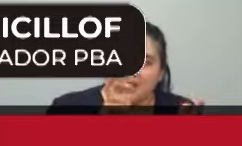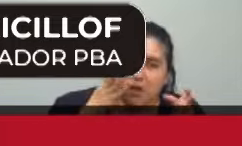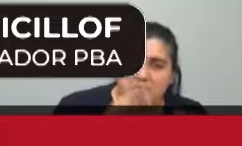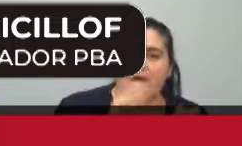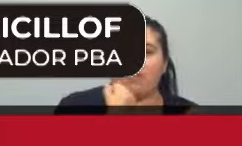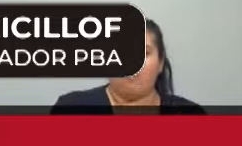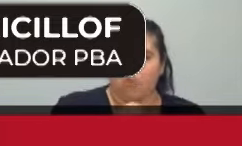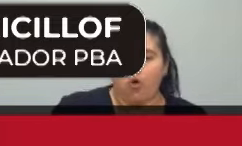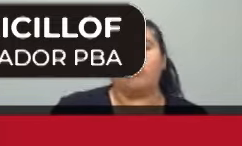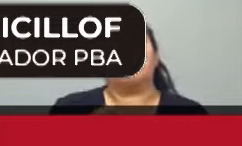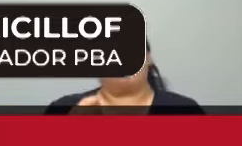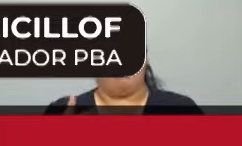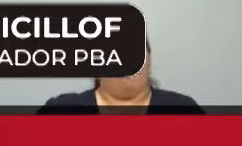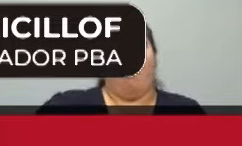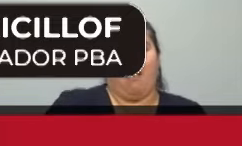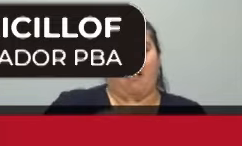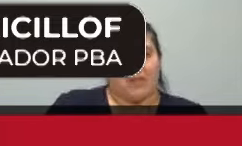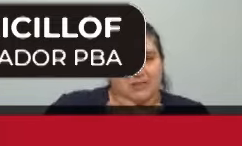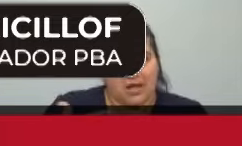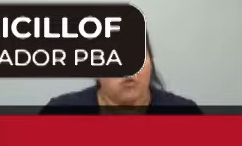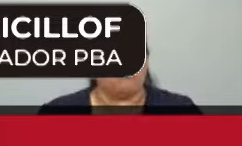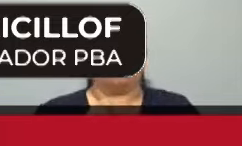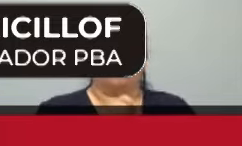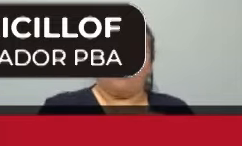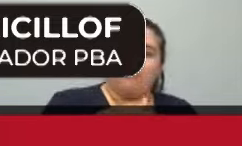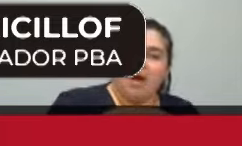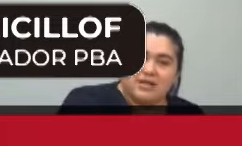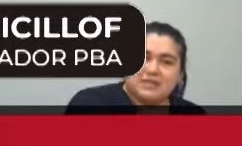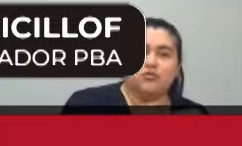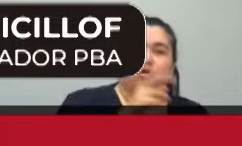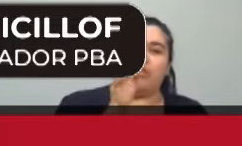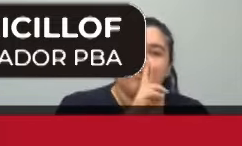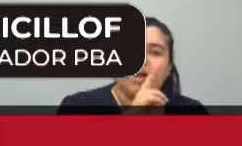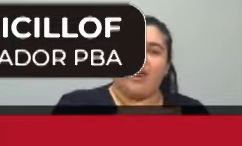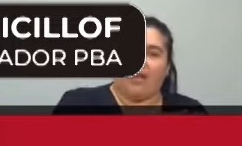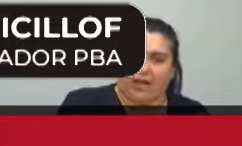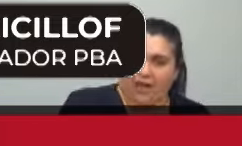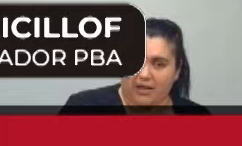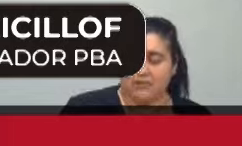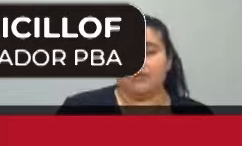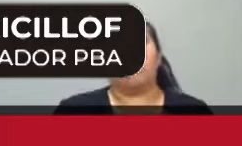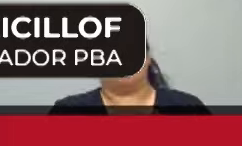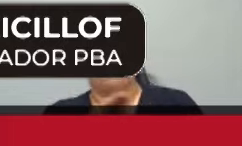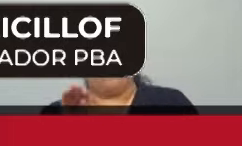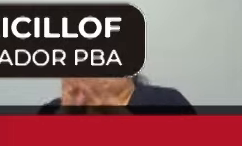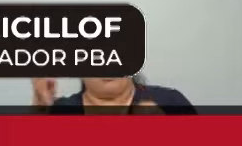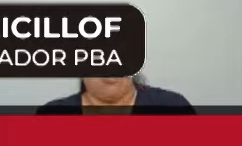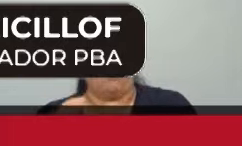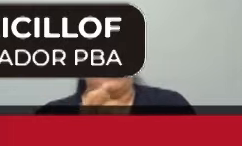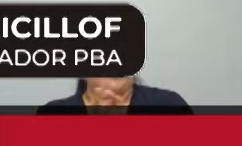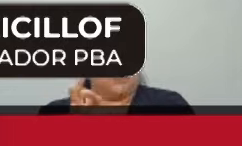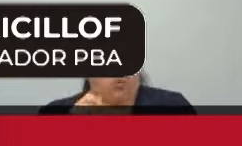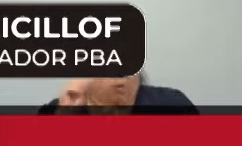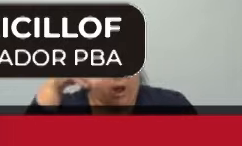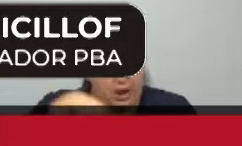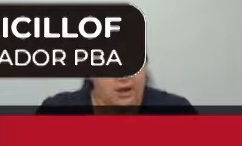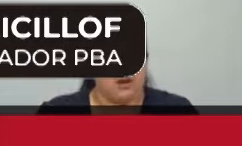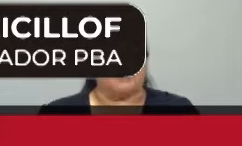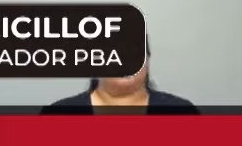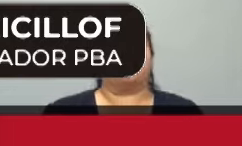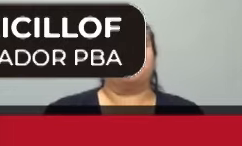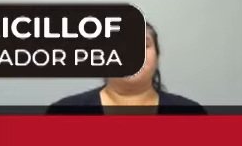desarrollo social, con las mujeres, con cuestiones de género, con los comedores escolares, con